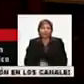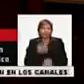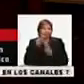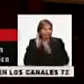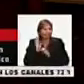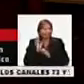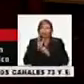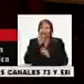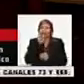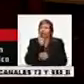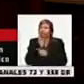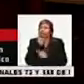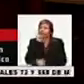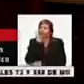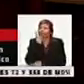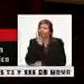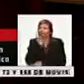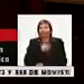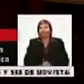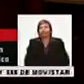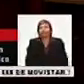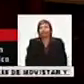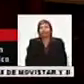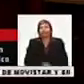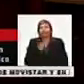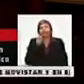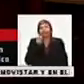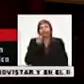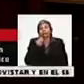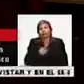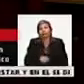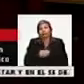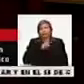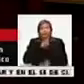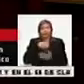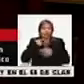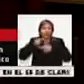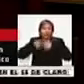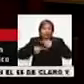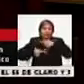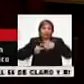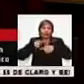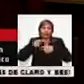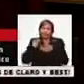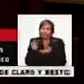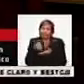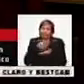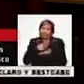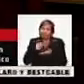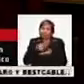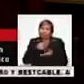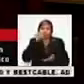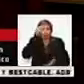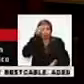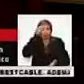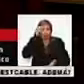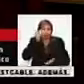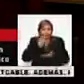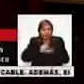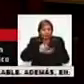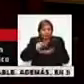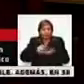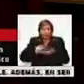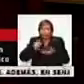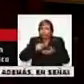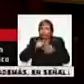ilustre maestro, porque todos los días con su pluma, con su capacidad,